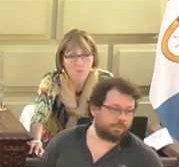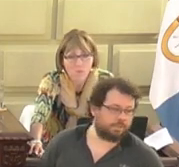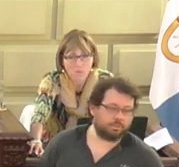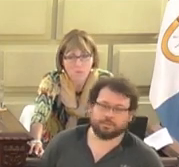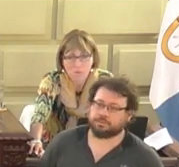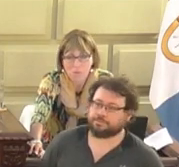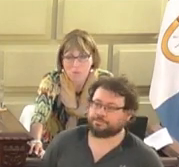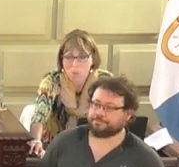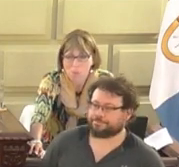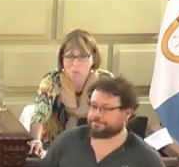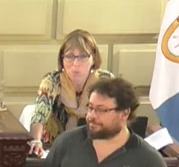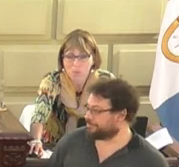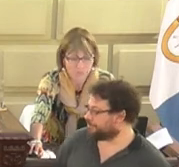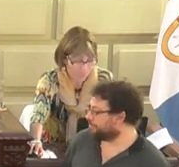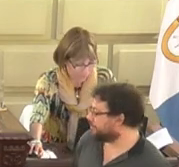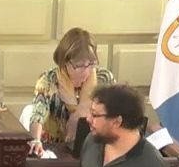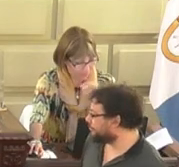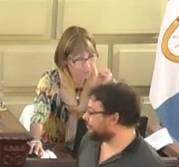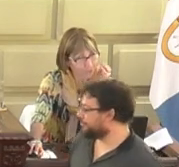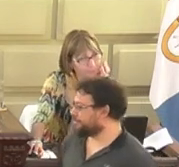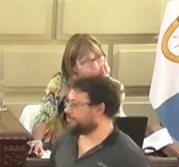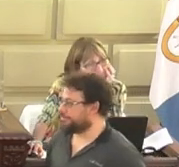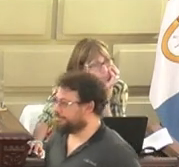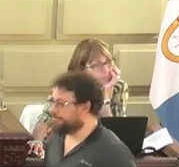El profesor Pablo Warner.